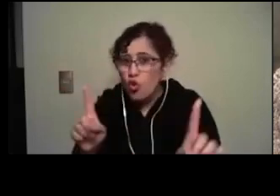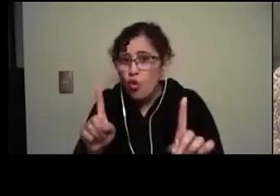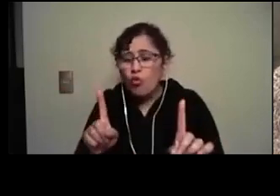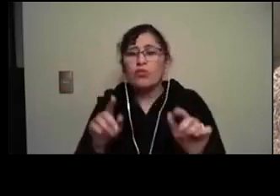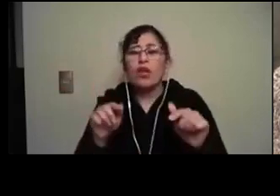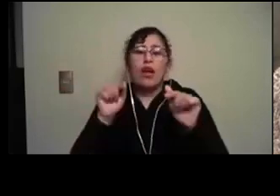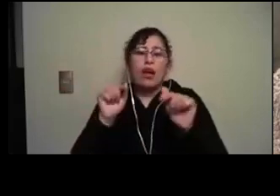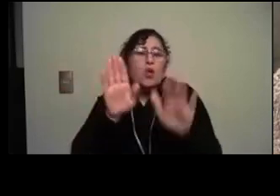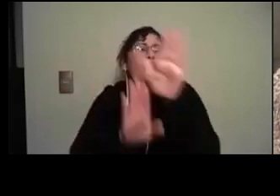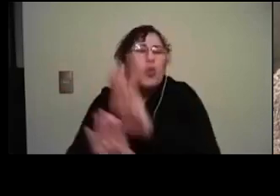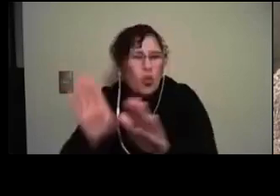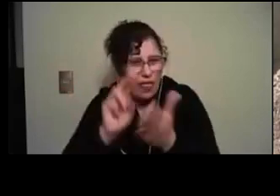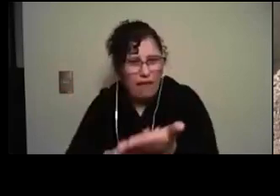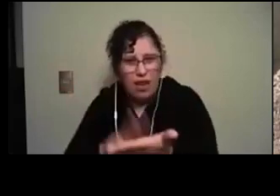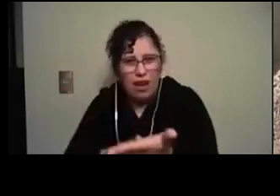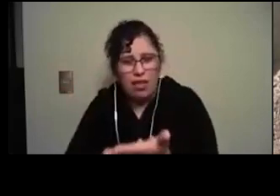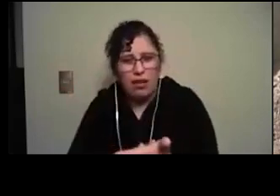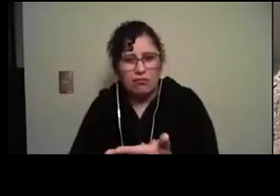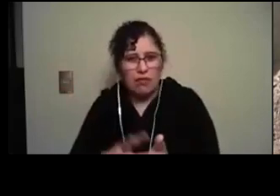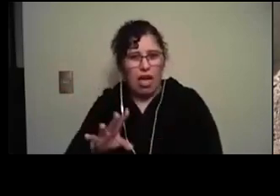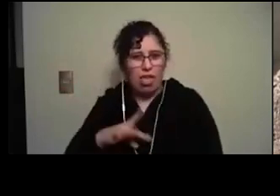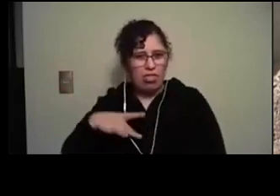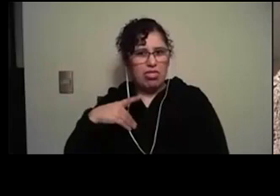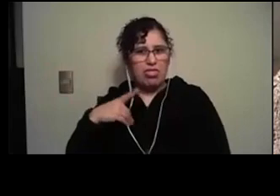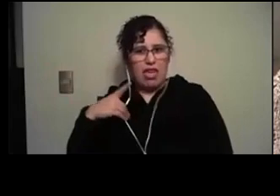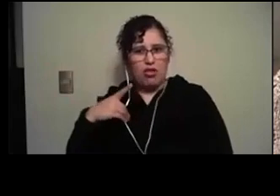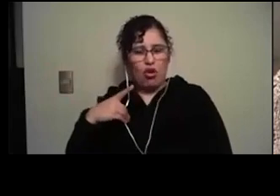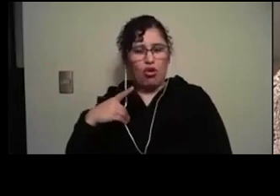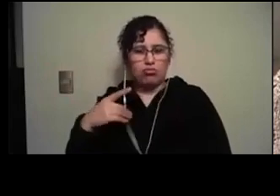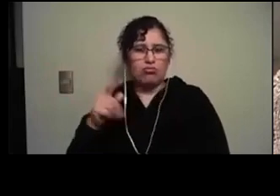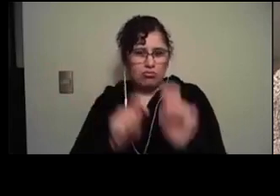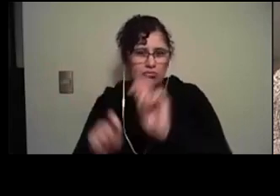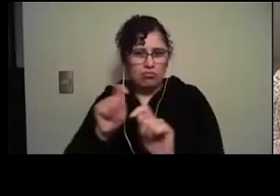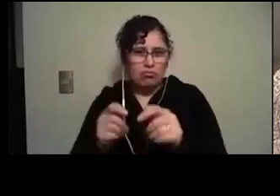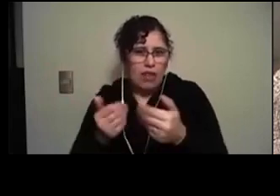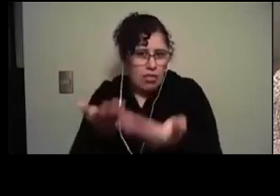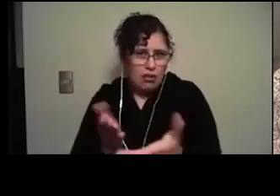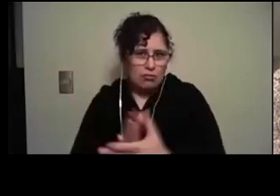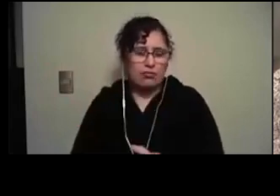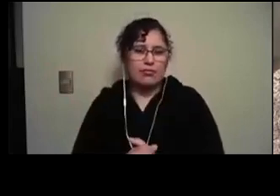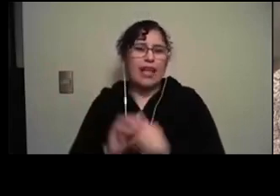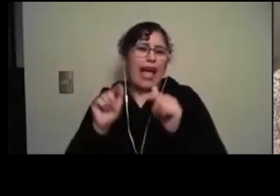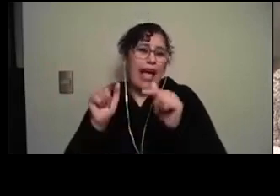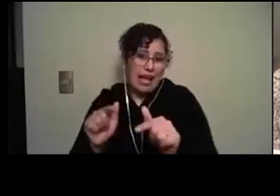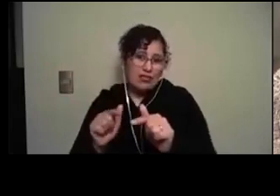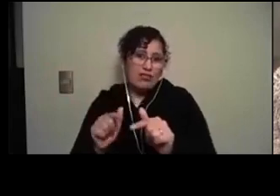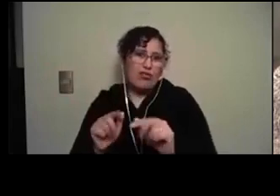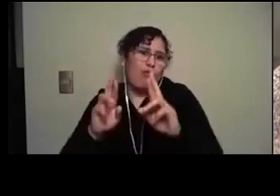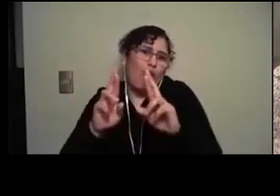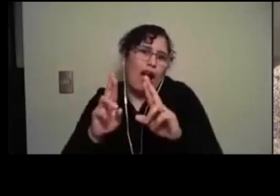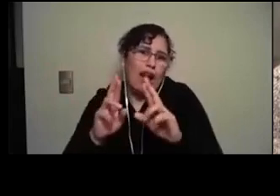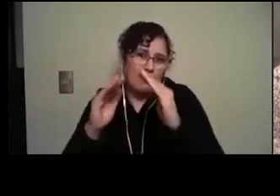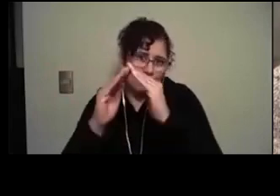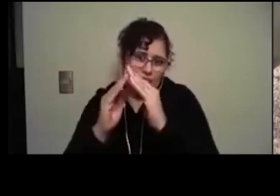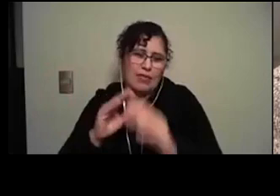¿cierto? Que va a tener un trato digno, ya, eso es importante y eso es lo que uno espera en un hogar de adulto mayor. Y ahora,